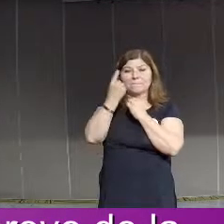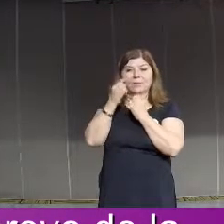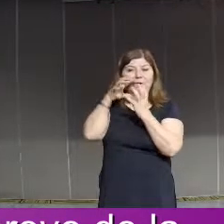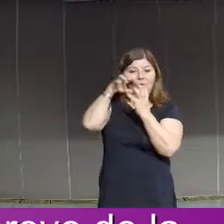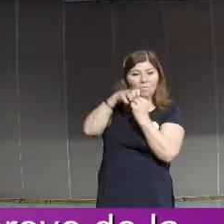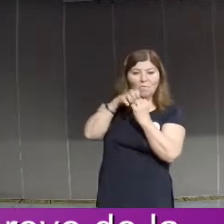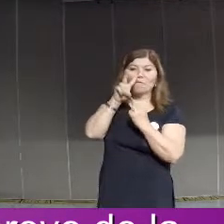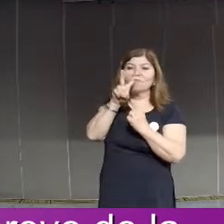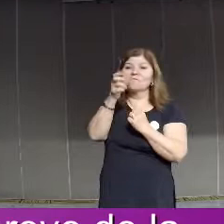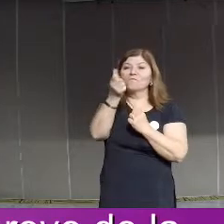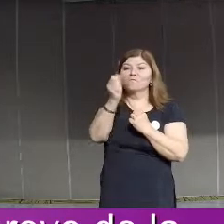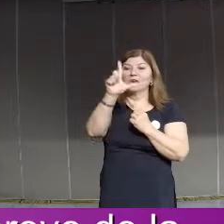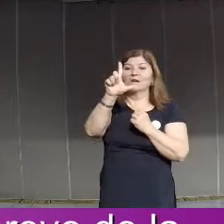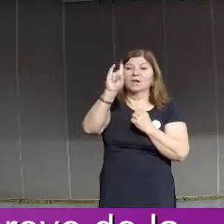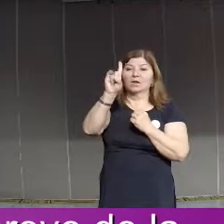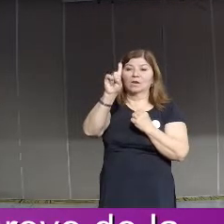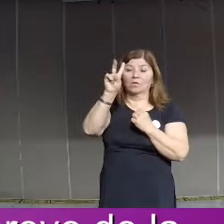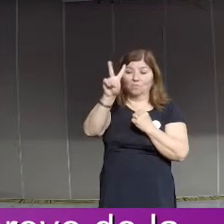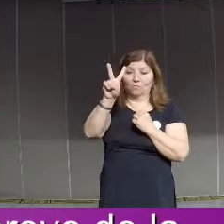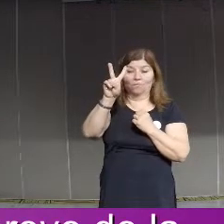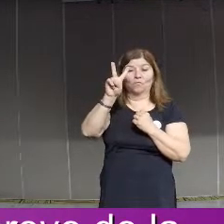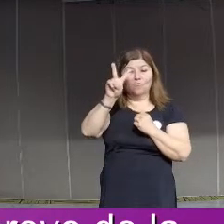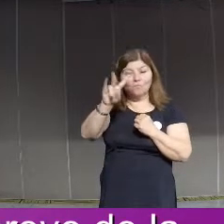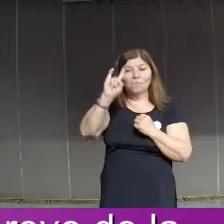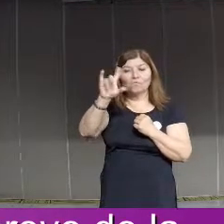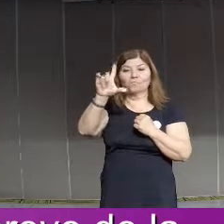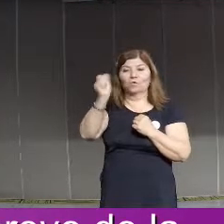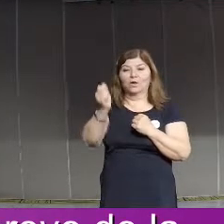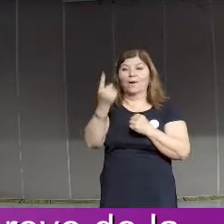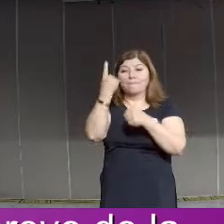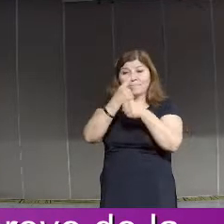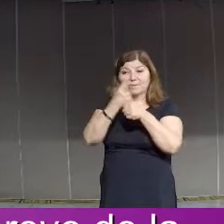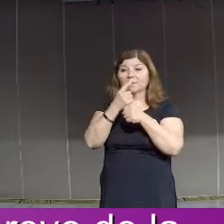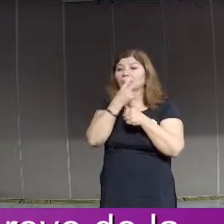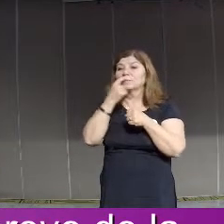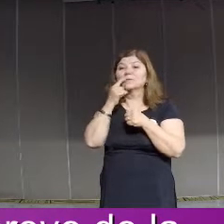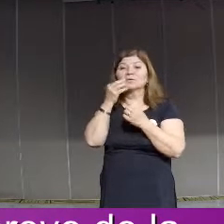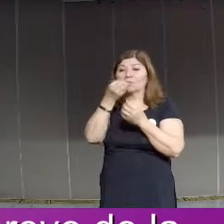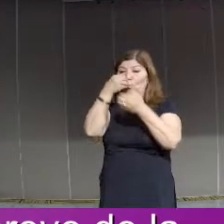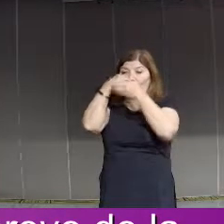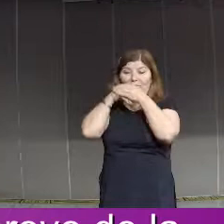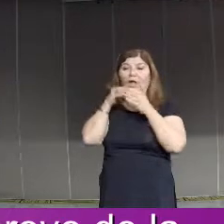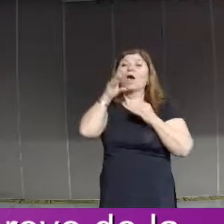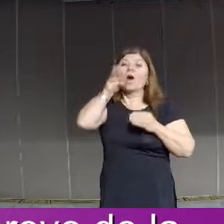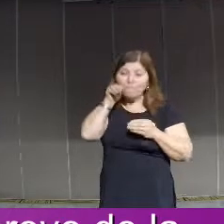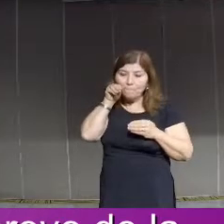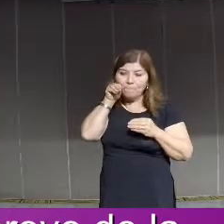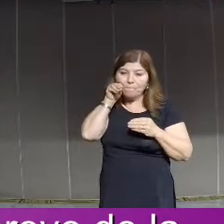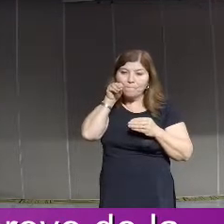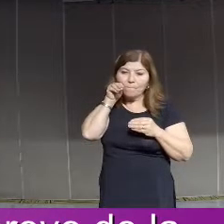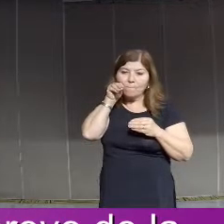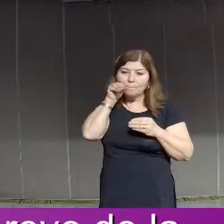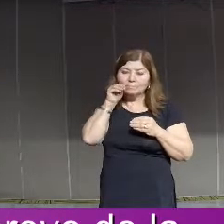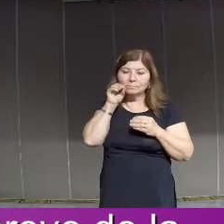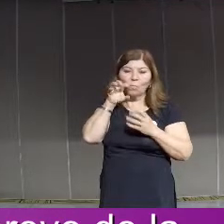a ser los labios. Cuando el alimento ingresa dentro de la boca, los labios se cierran, ¿sí? Y eso es lo que me